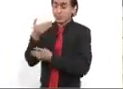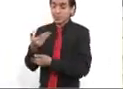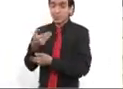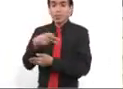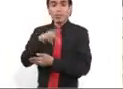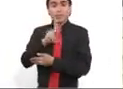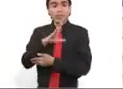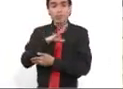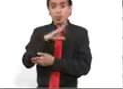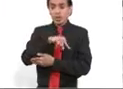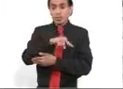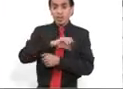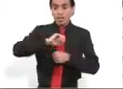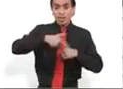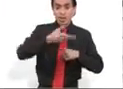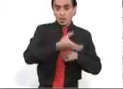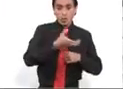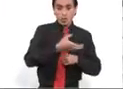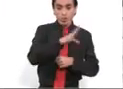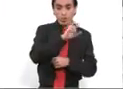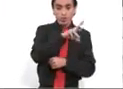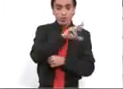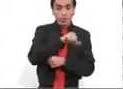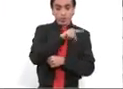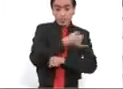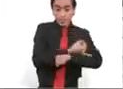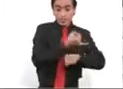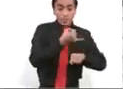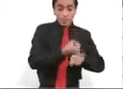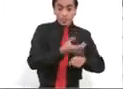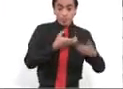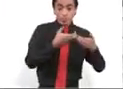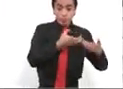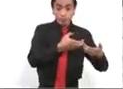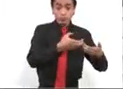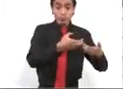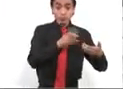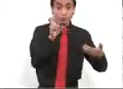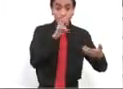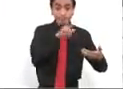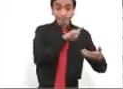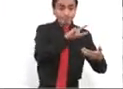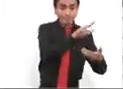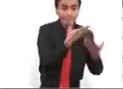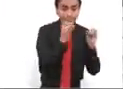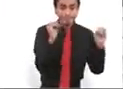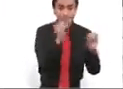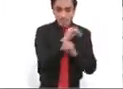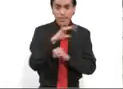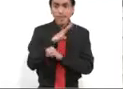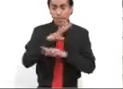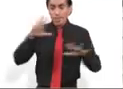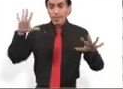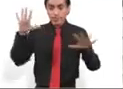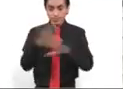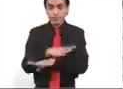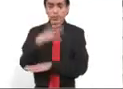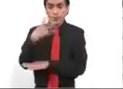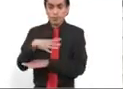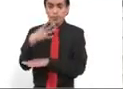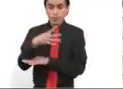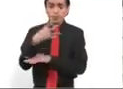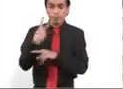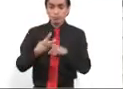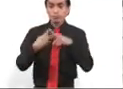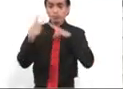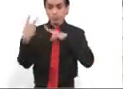no van a circular en Ermitista Palapa. Y se sustituyeron por 14 trolebuses en particular y